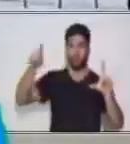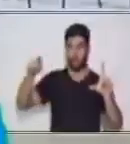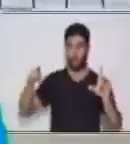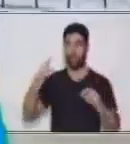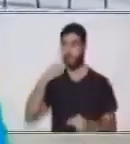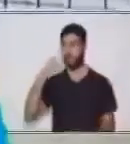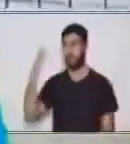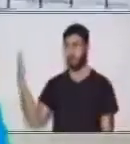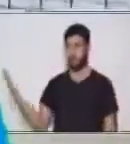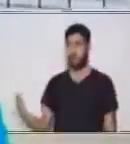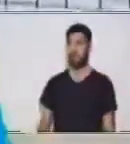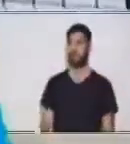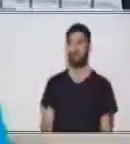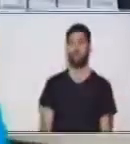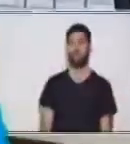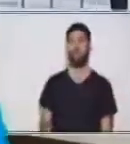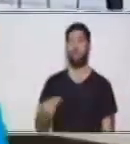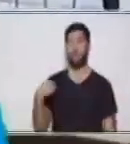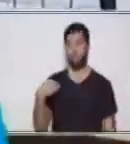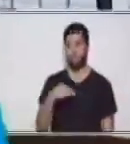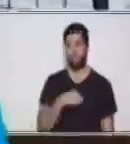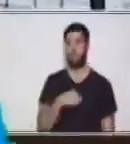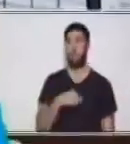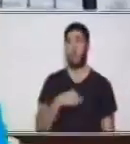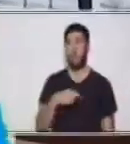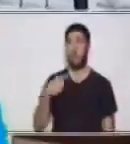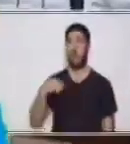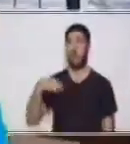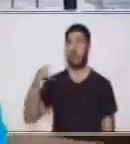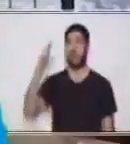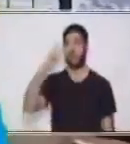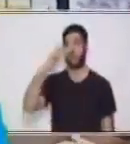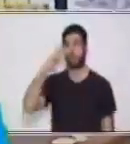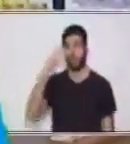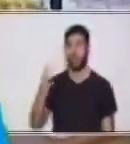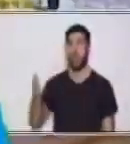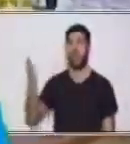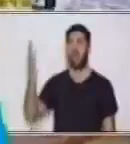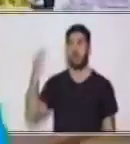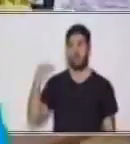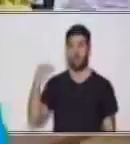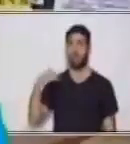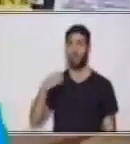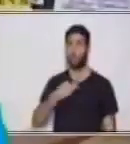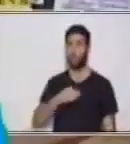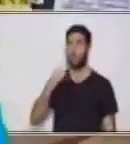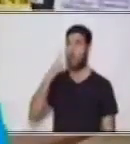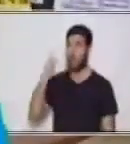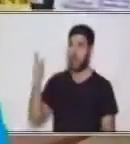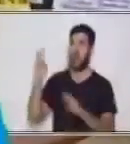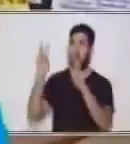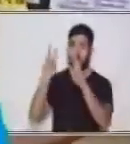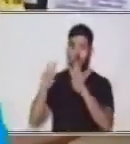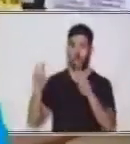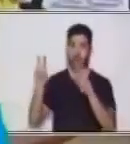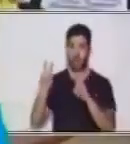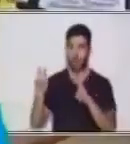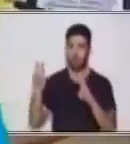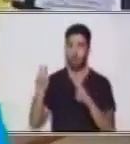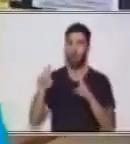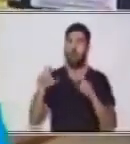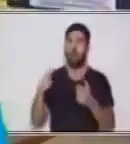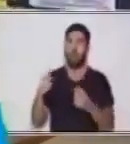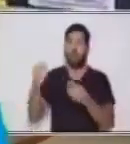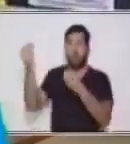gráfica y vamos a recordar de lo anterior que tenemos 2 ejes.